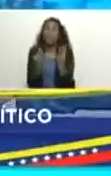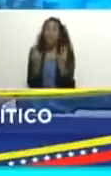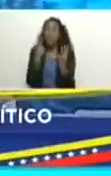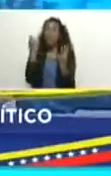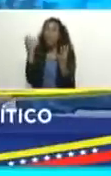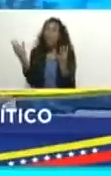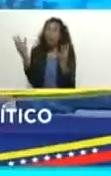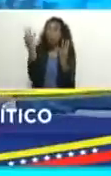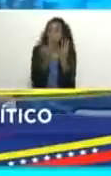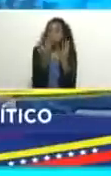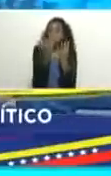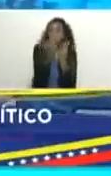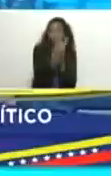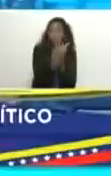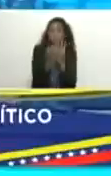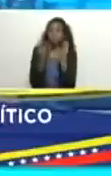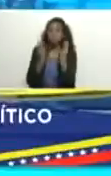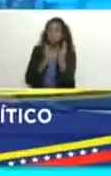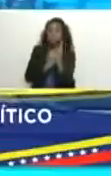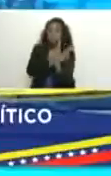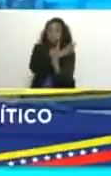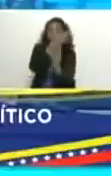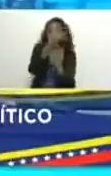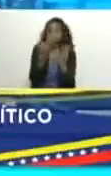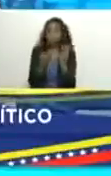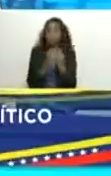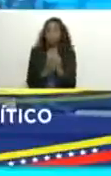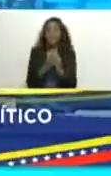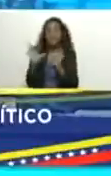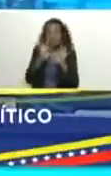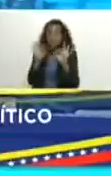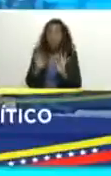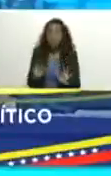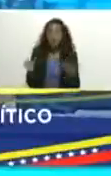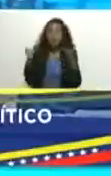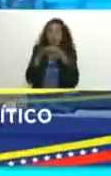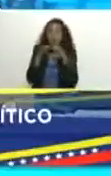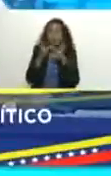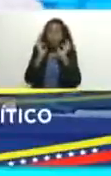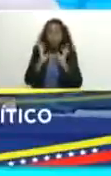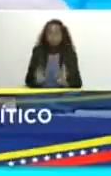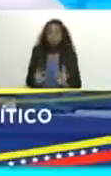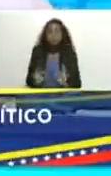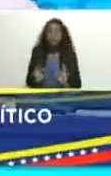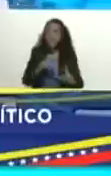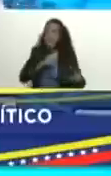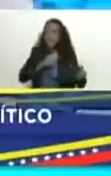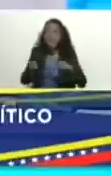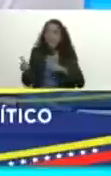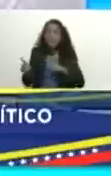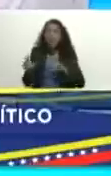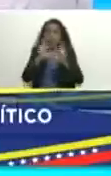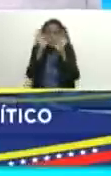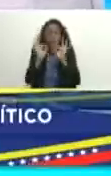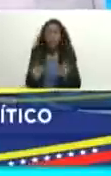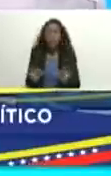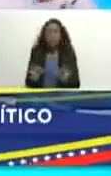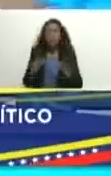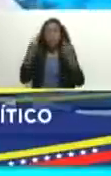Popular para la Paz, las UPAS. Ese mecanismo organizativo ya se activará por las vías